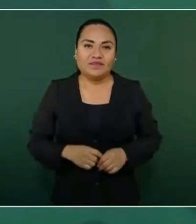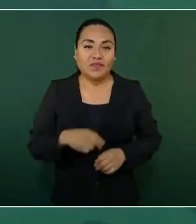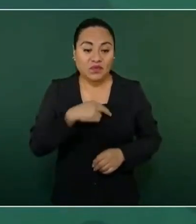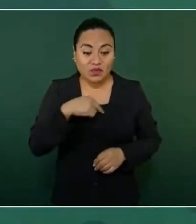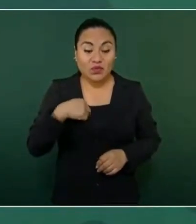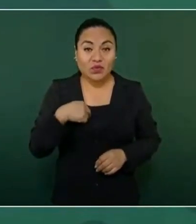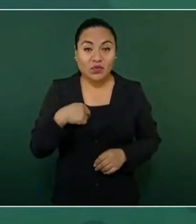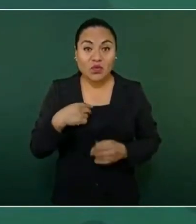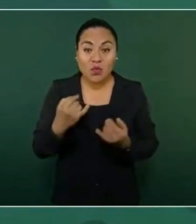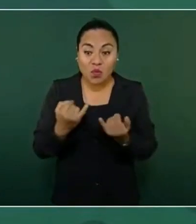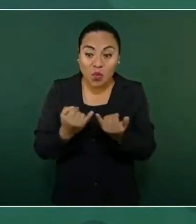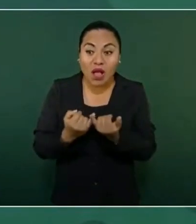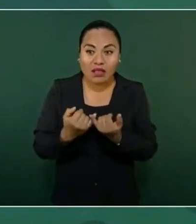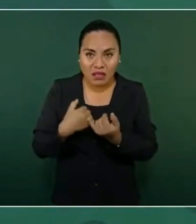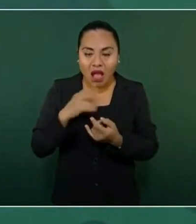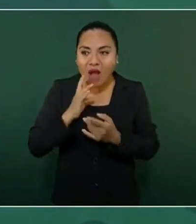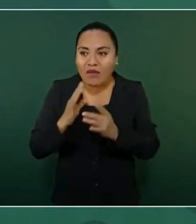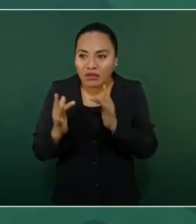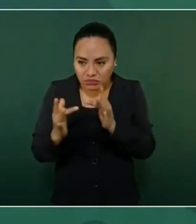establecemos ese tipo de relaciones.